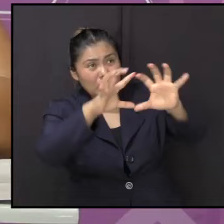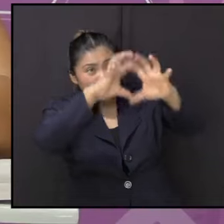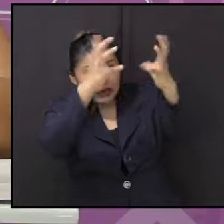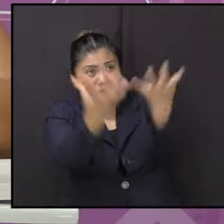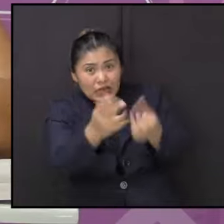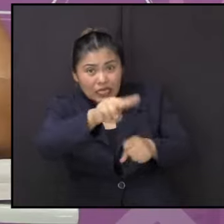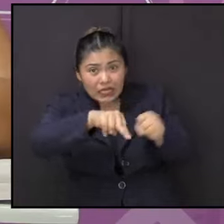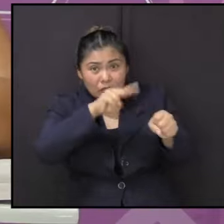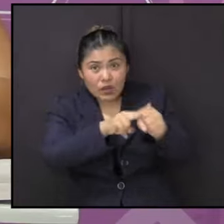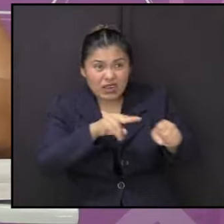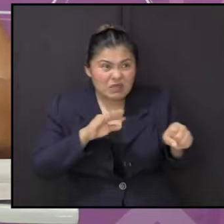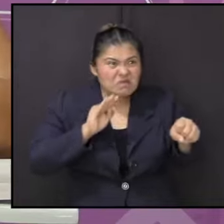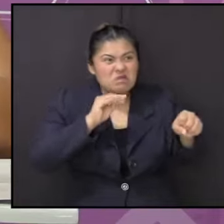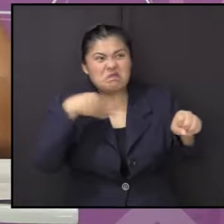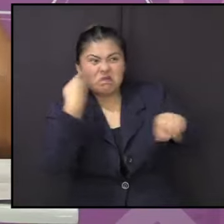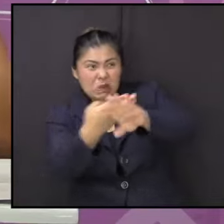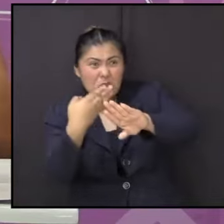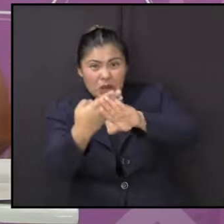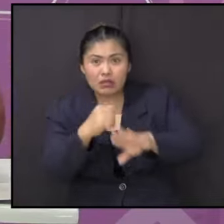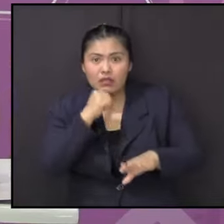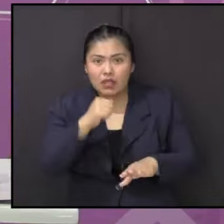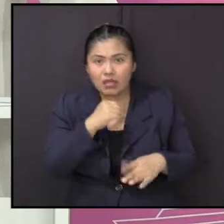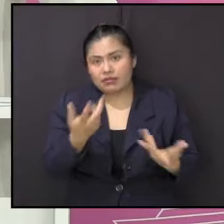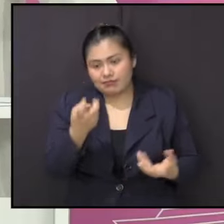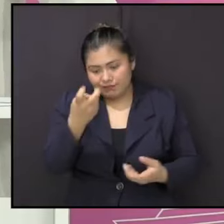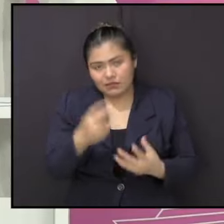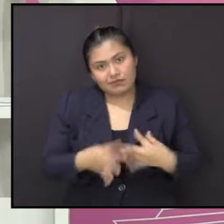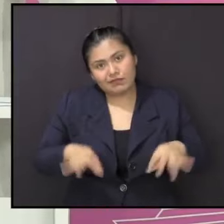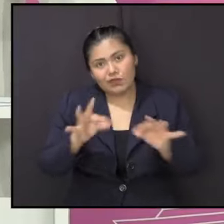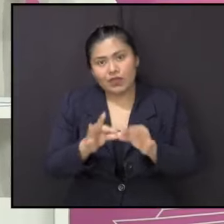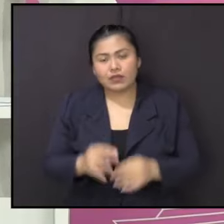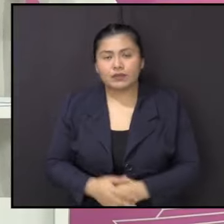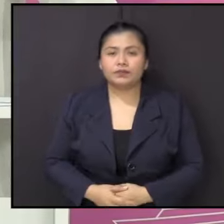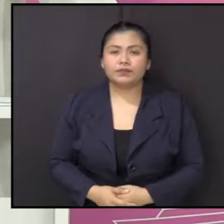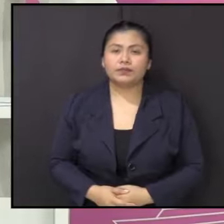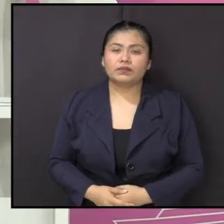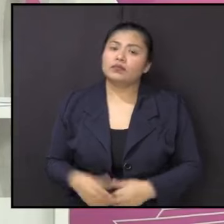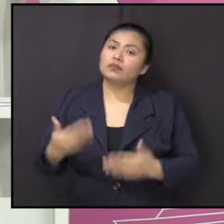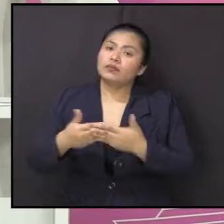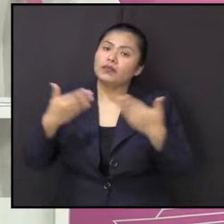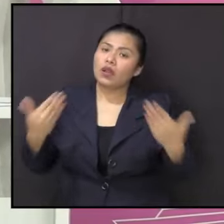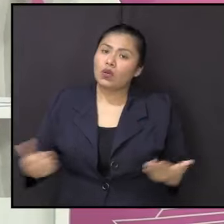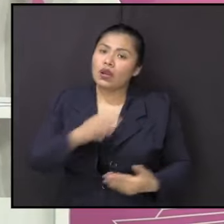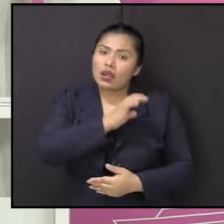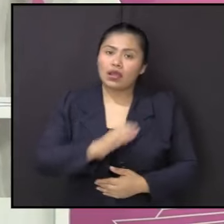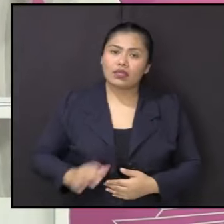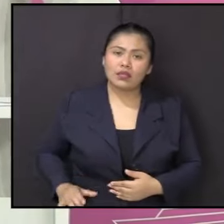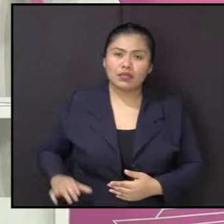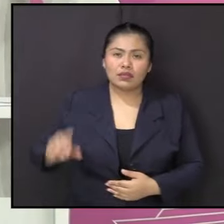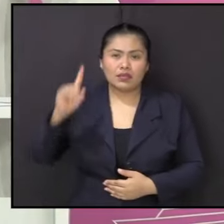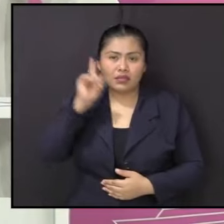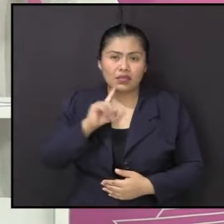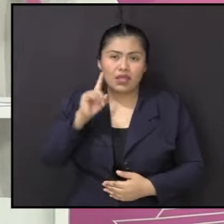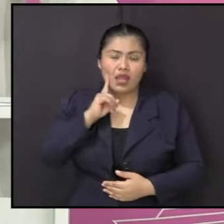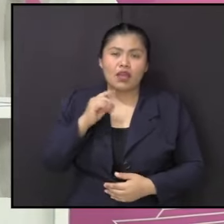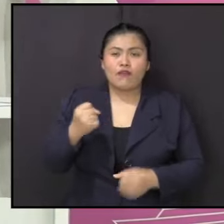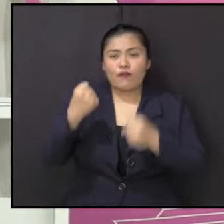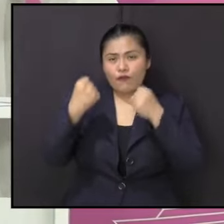y cada uno de los habitantes del municipio. Gracias, candidata. Le pregunto a la candidata de Fuerza por México Veracruz sobre este tema